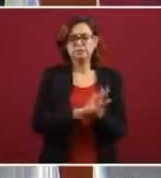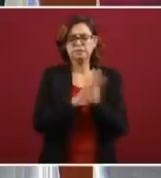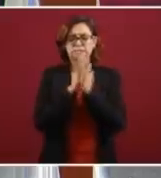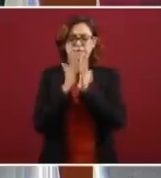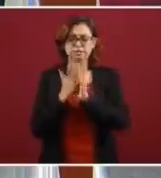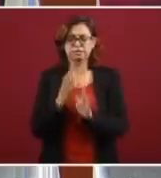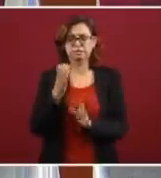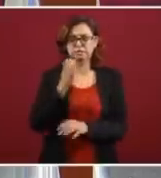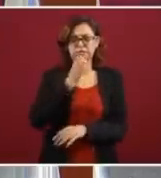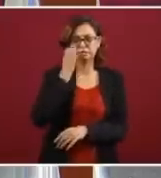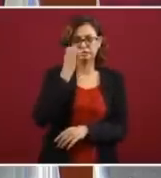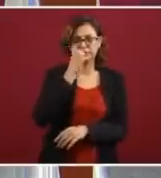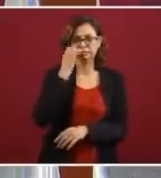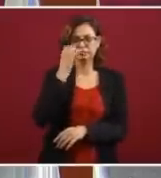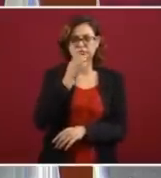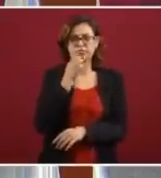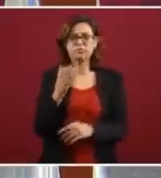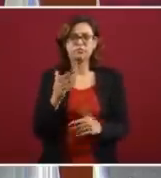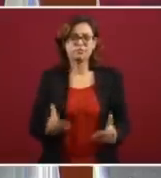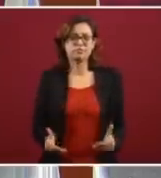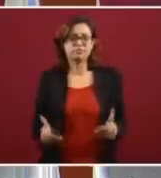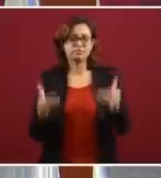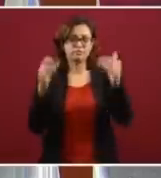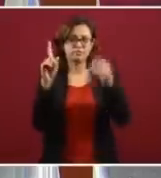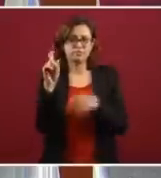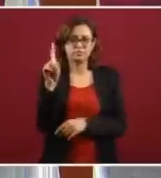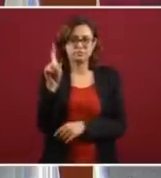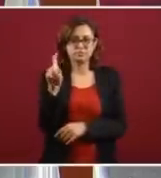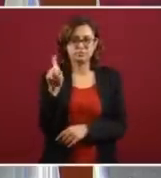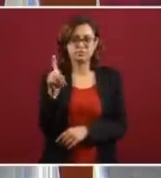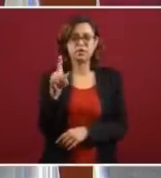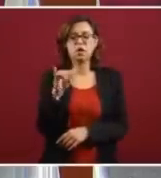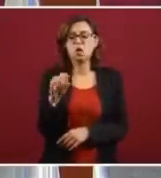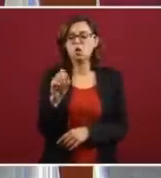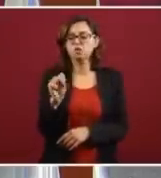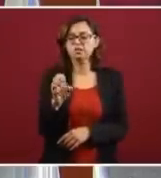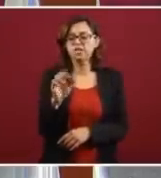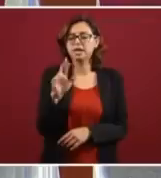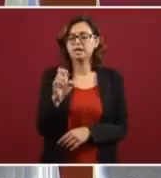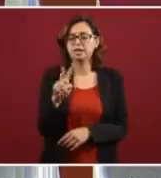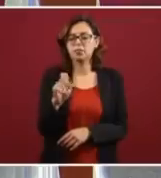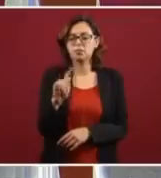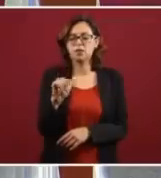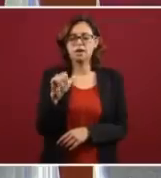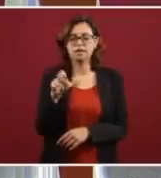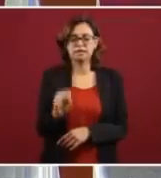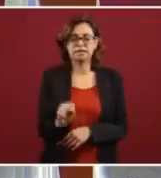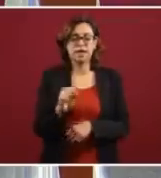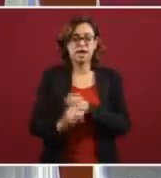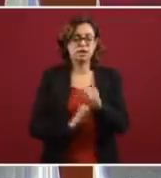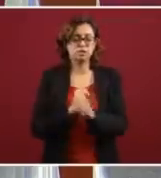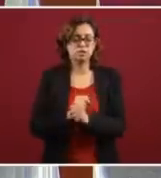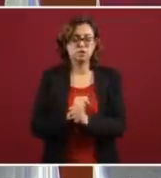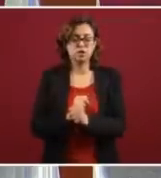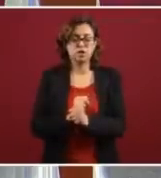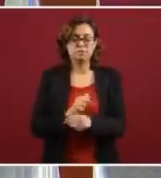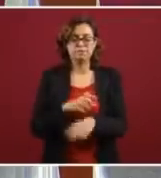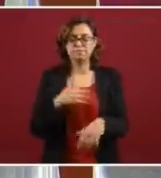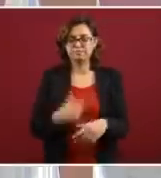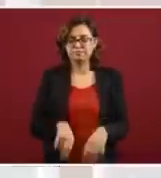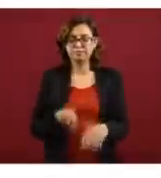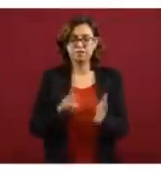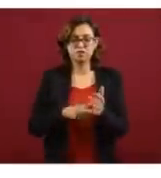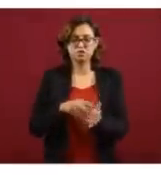Muros de Agua de José Revueltas, que se llevó a cabo a partir del 18 de febrero. Ahí en las